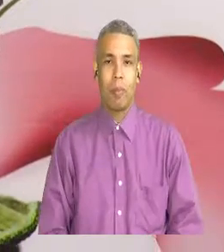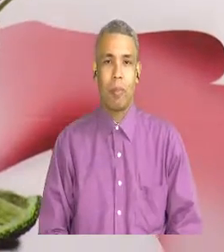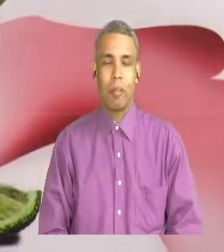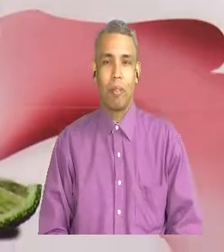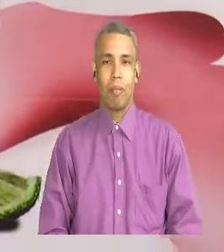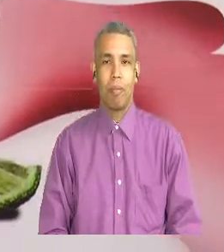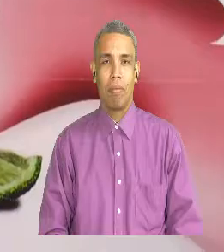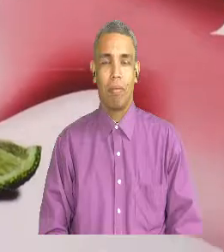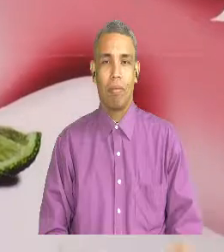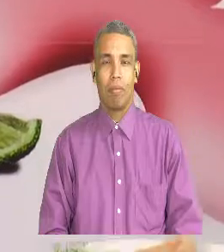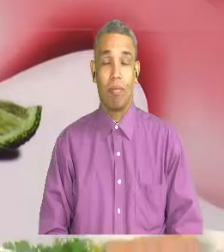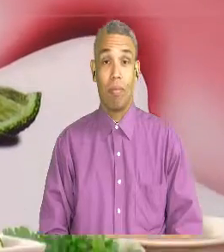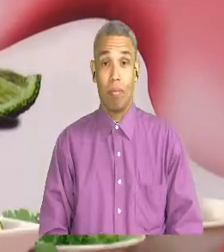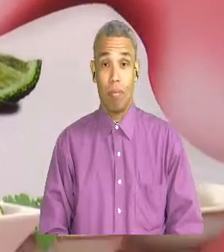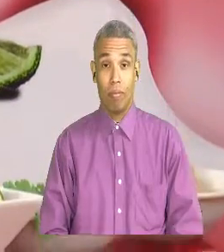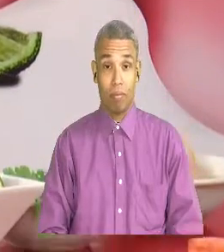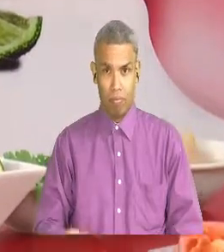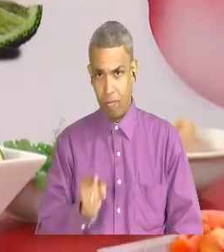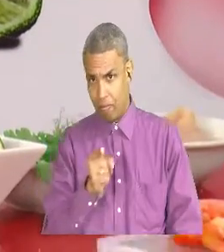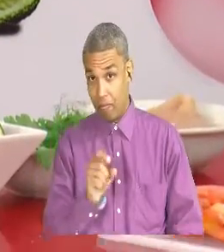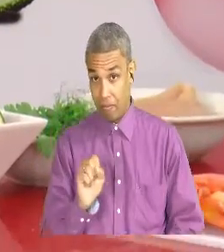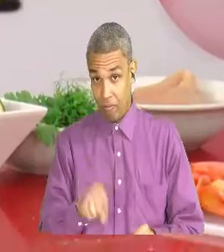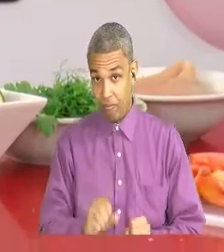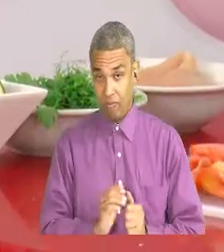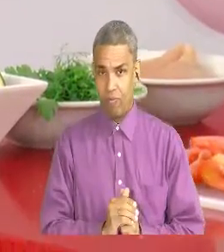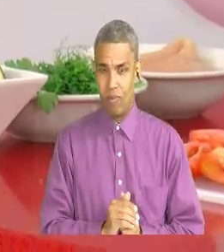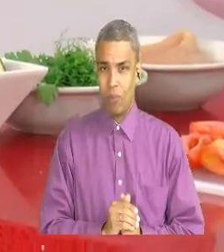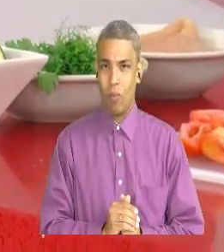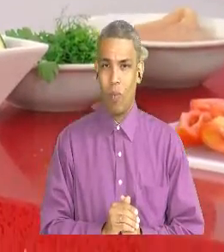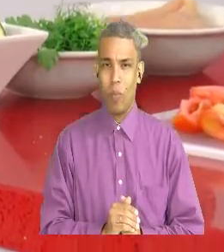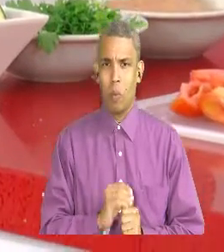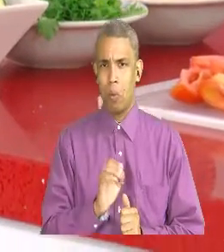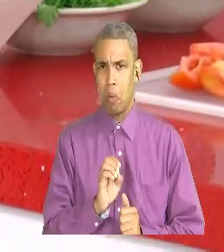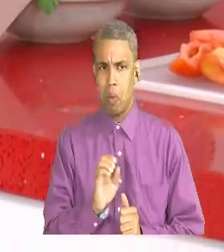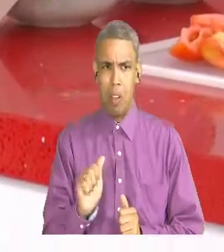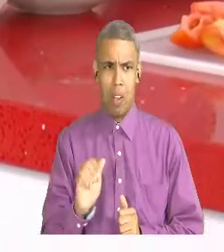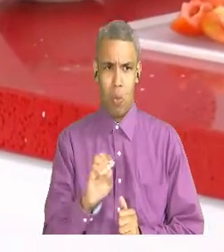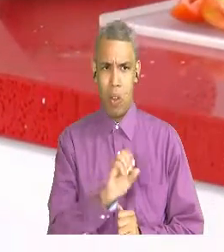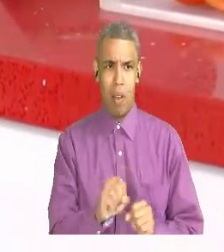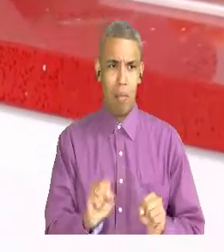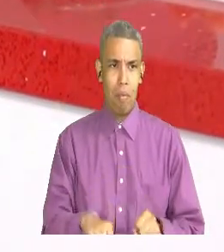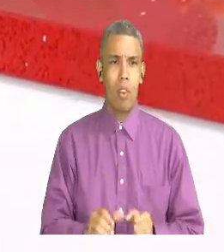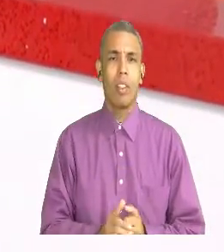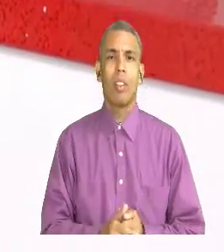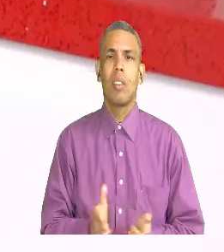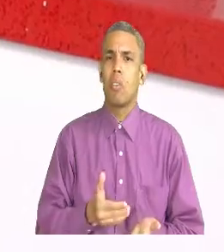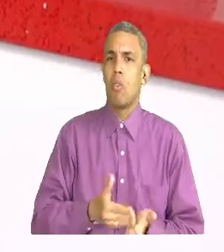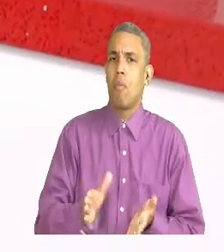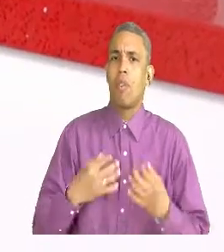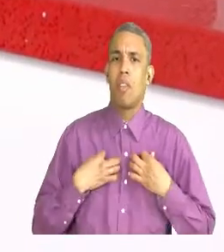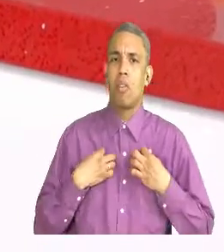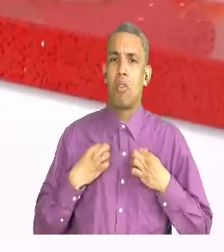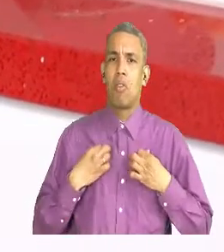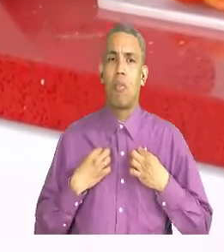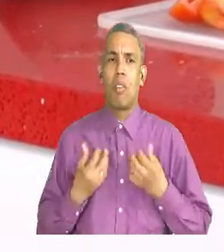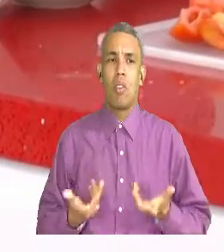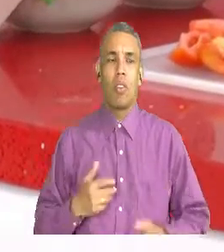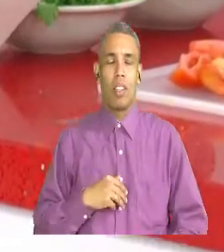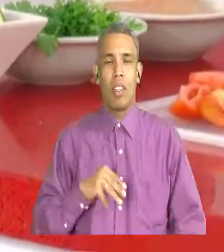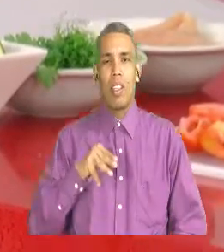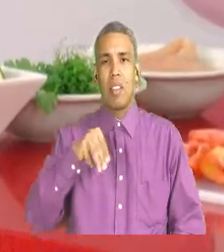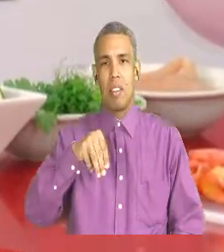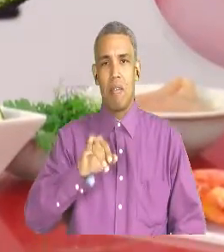a mis queridas damas y también a mis queridos caballeros para que se vayan y puedan hacer sus compras precisamente en Miuma Boutique, porque pueden encontrar este